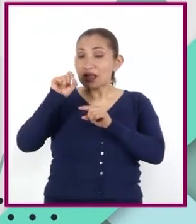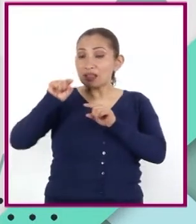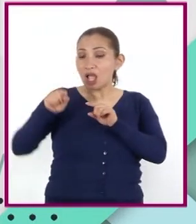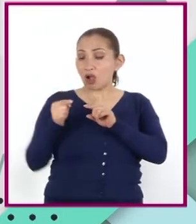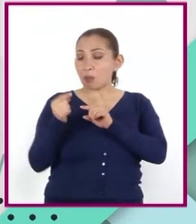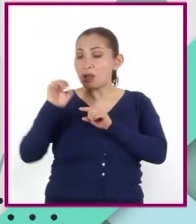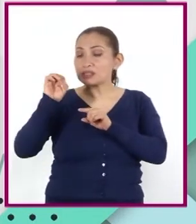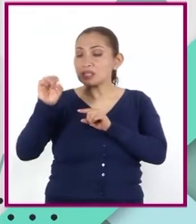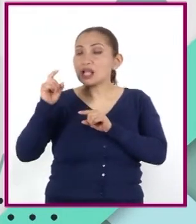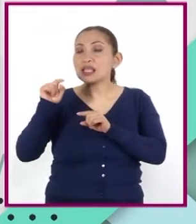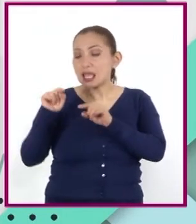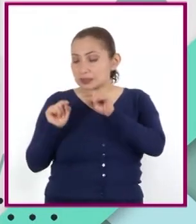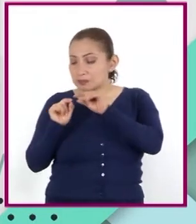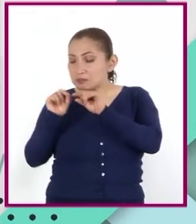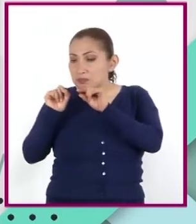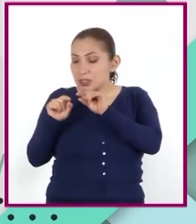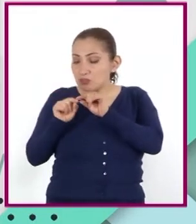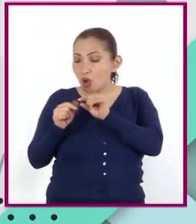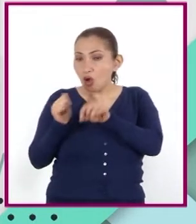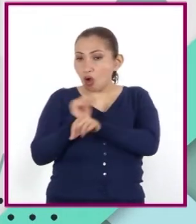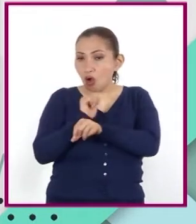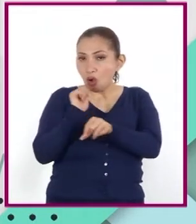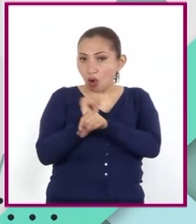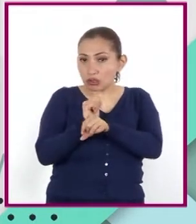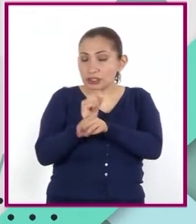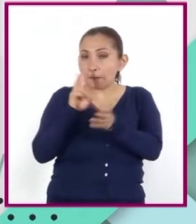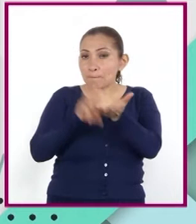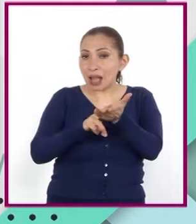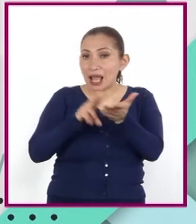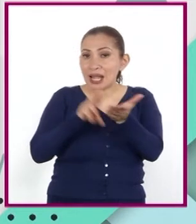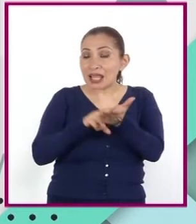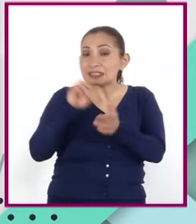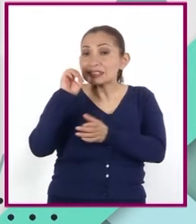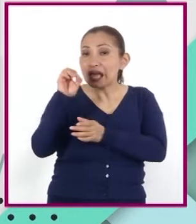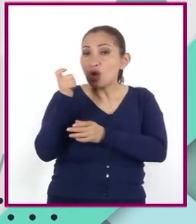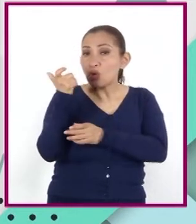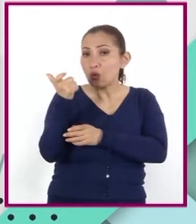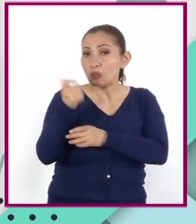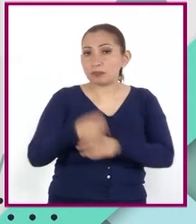que representa el punto en donde el vehículo tendría un costo de 0 pesos.